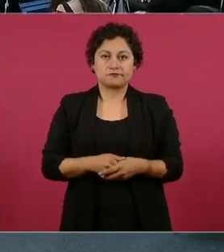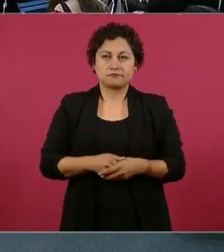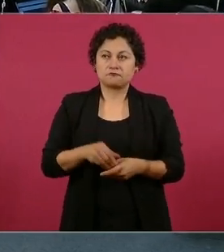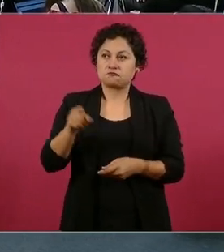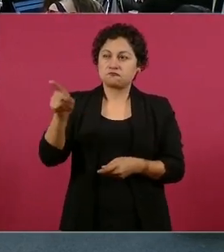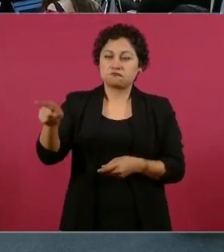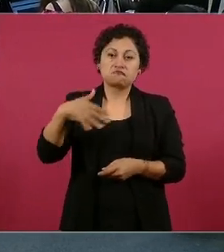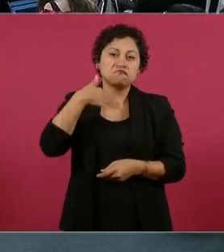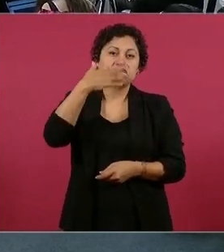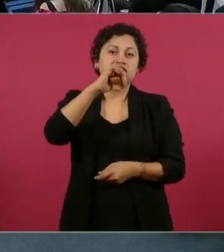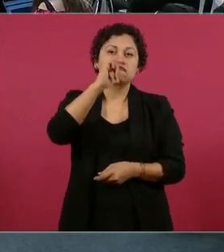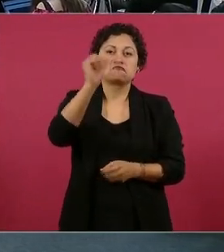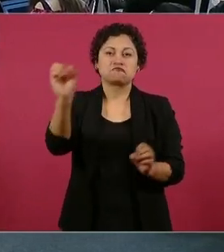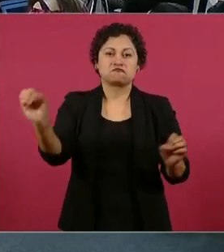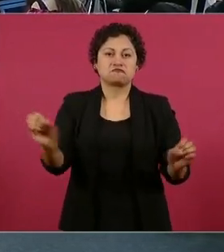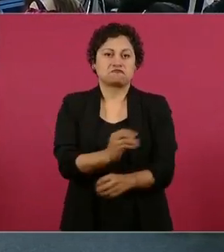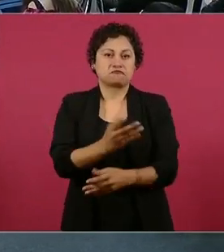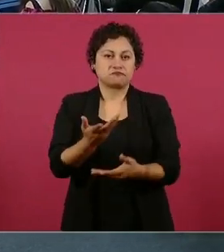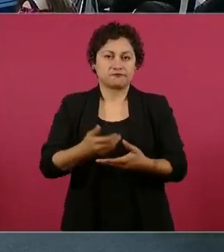incorruptibles,